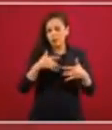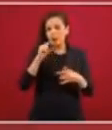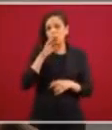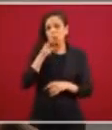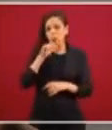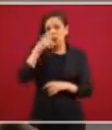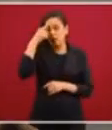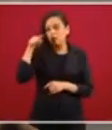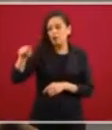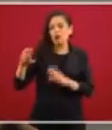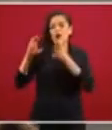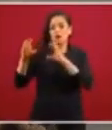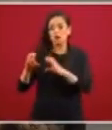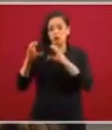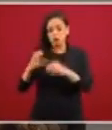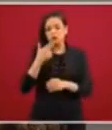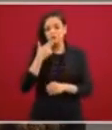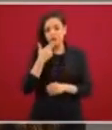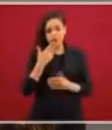necesarias.